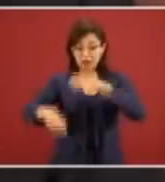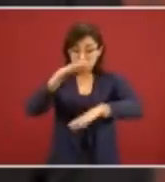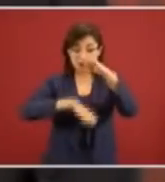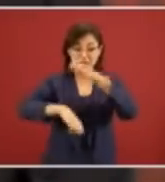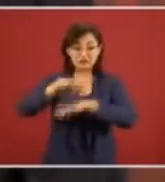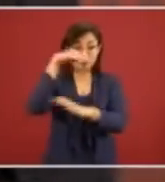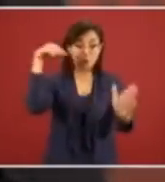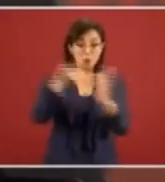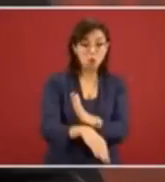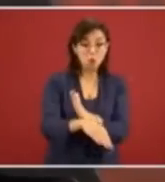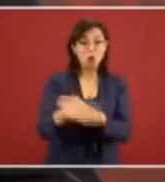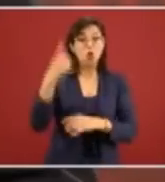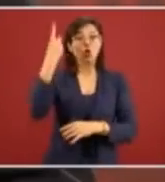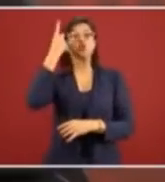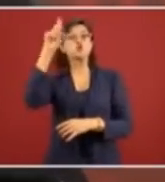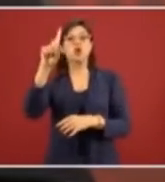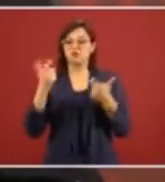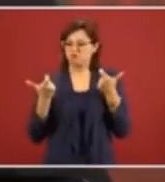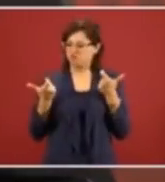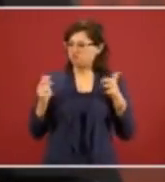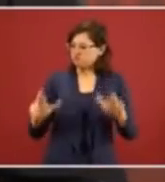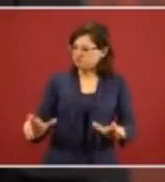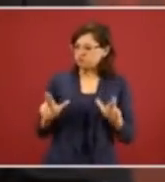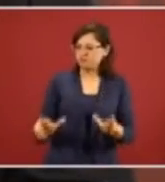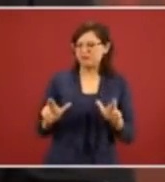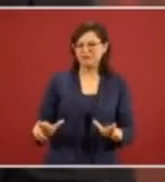quebradas, empresarios más ricos.